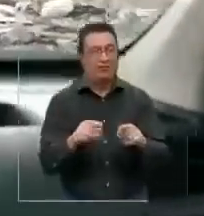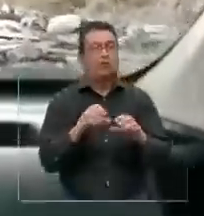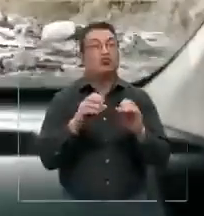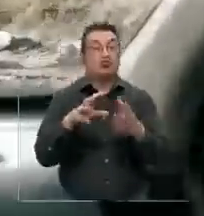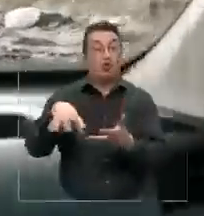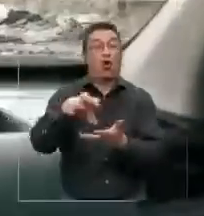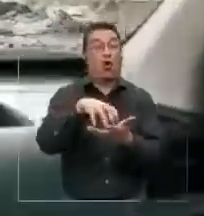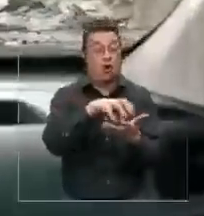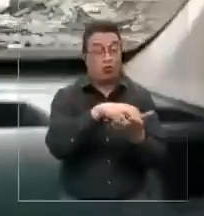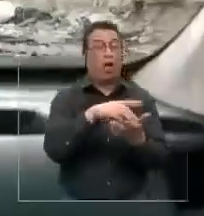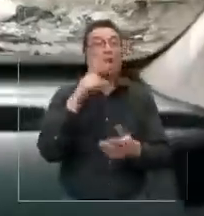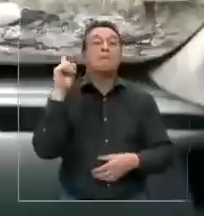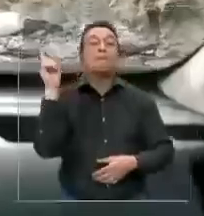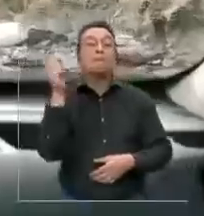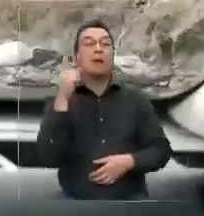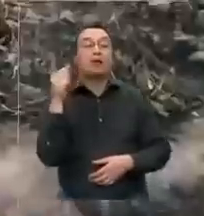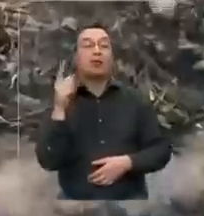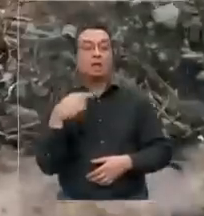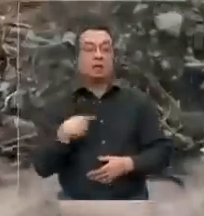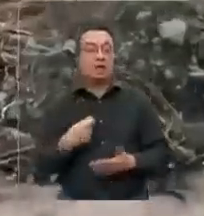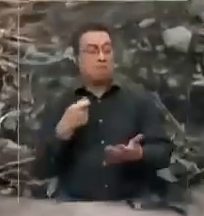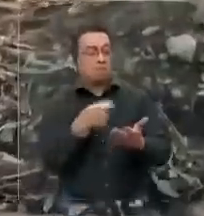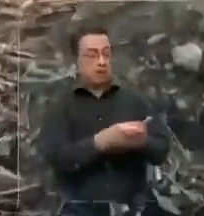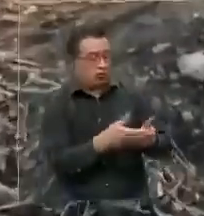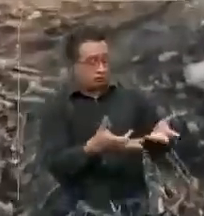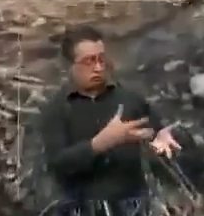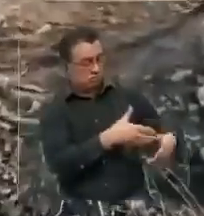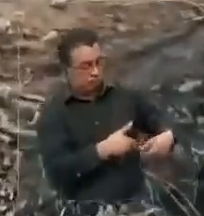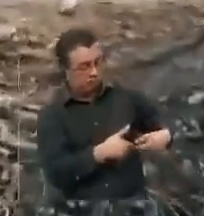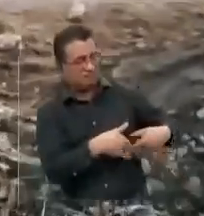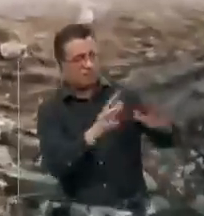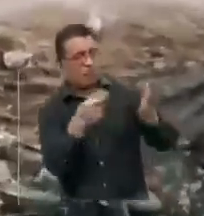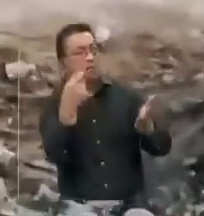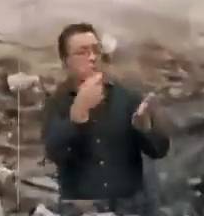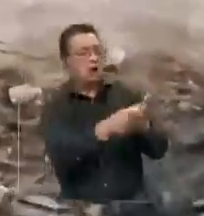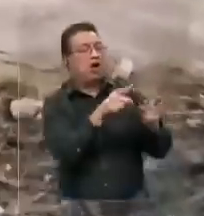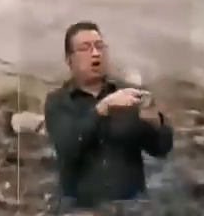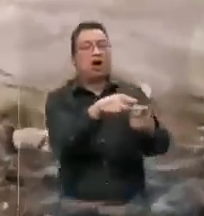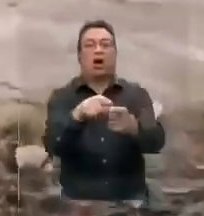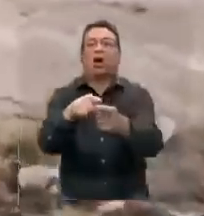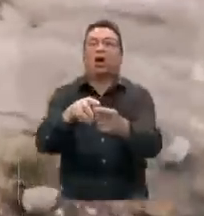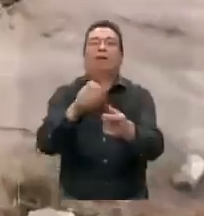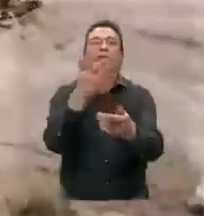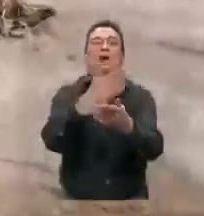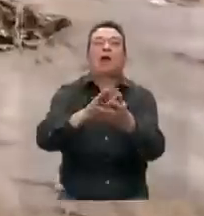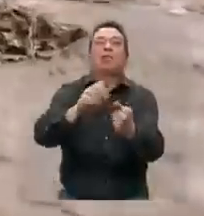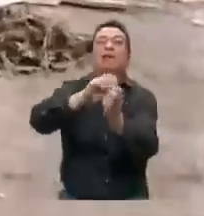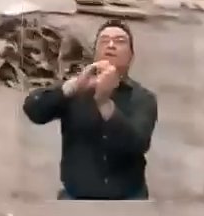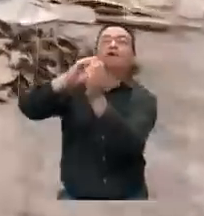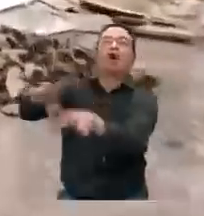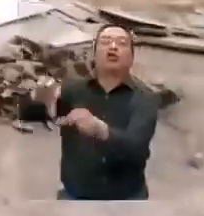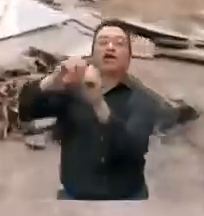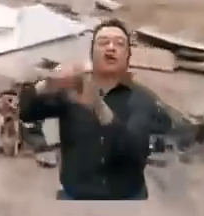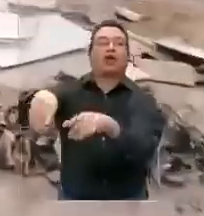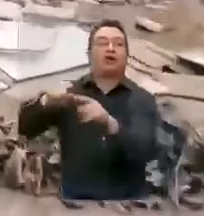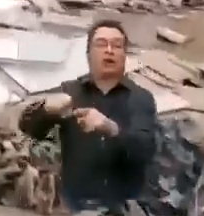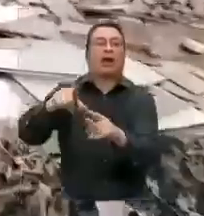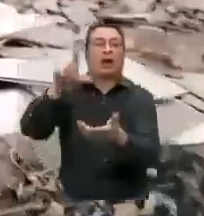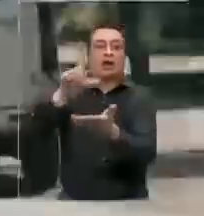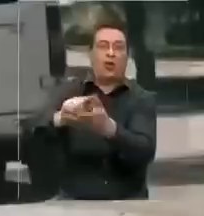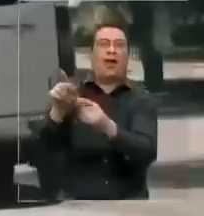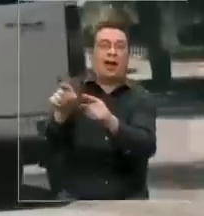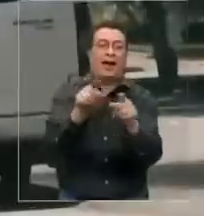son particulares los que pagan por el servicio de deshacerse de residuos y escombros que muchas veces van a parar